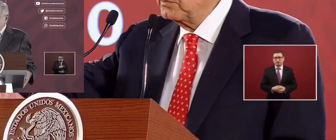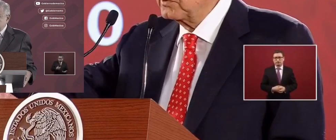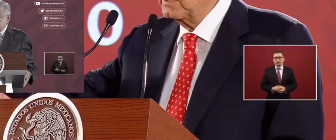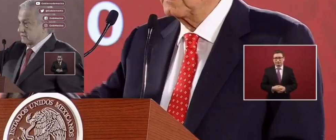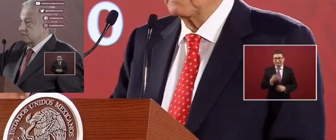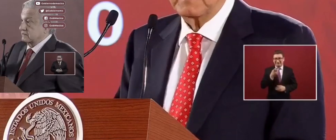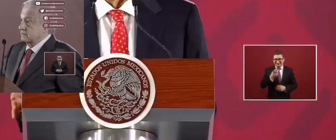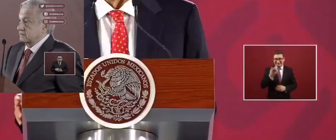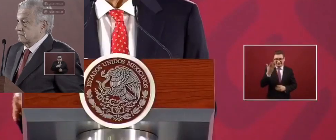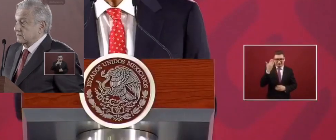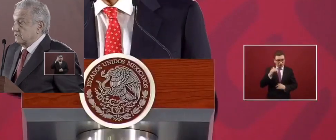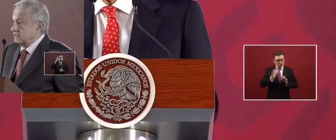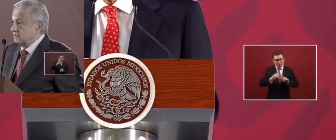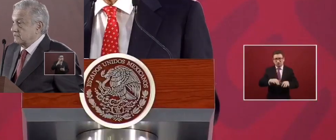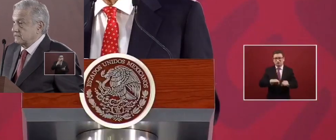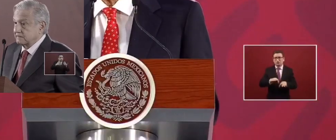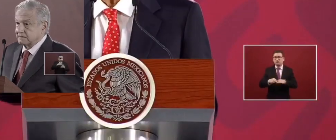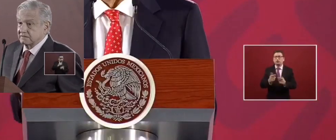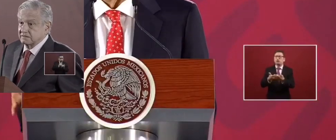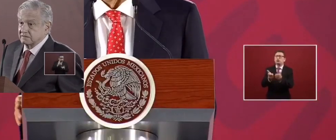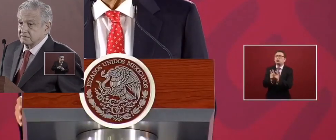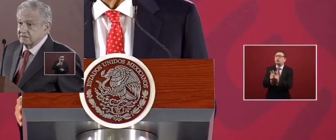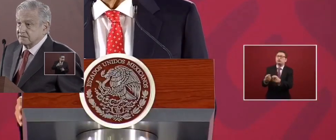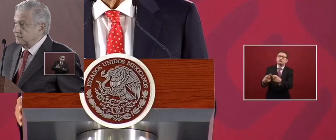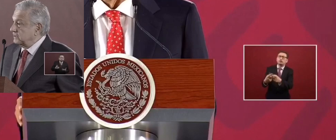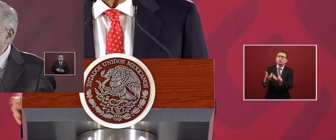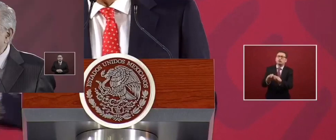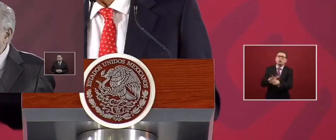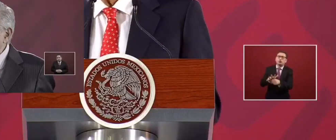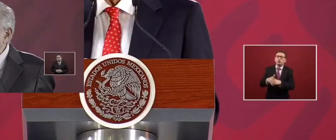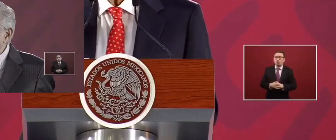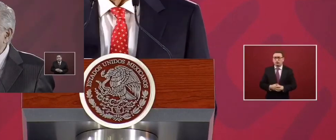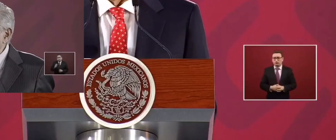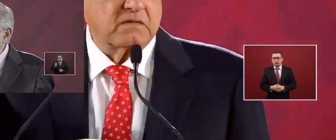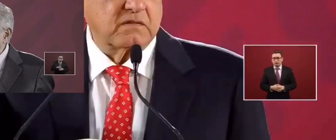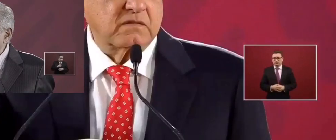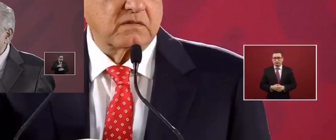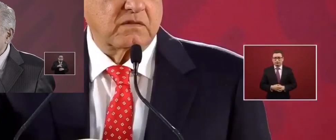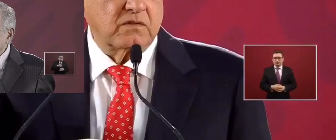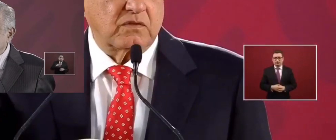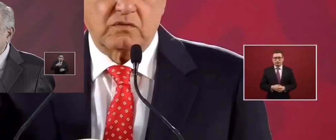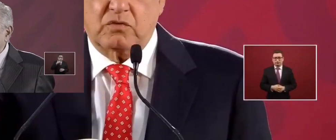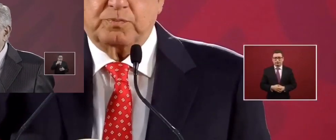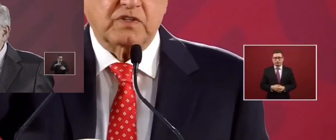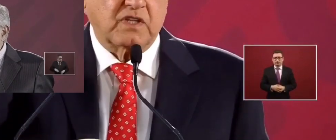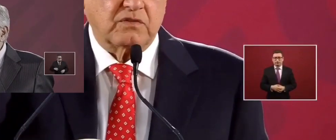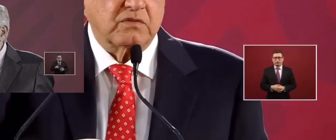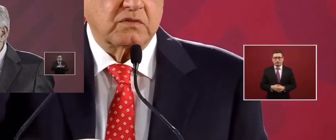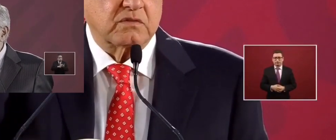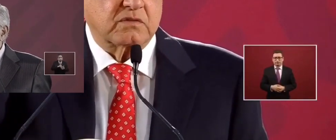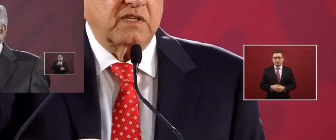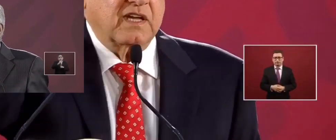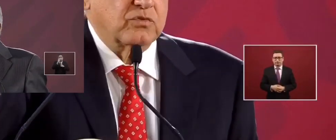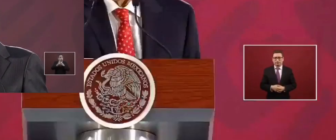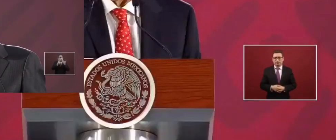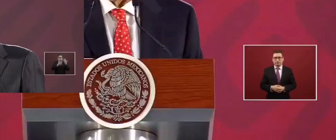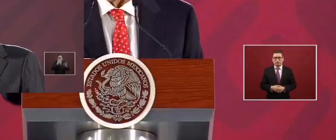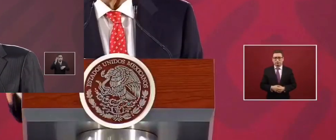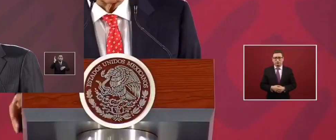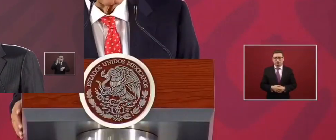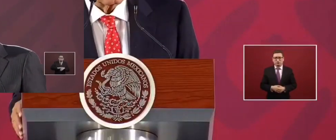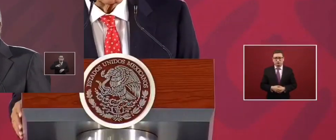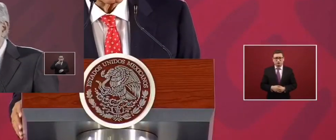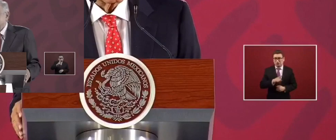Eso puedas es lo que importaba, más de salir que adelante. Y entre más grados, mejor. Y si estudias en el extranjero, tiene